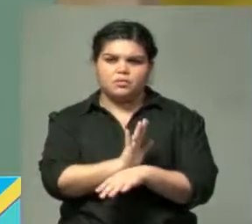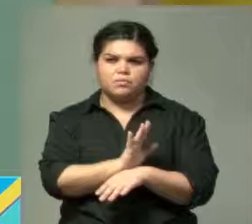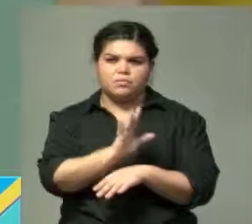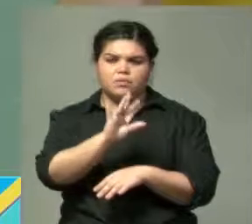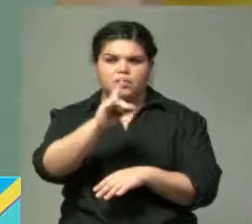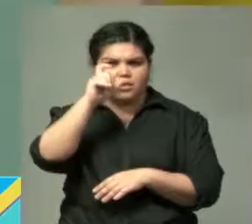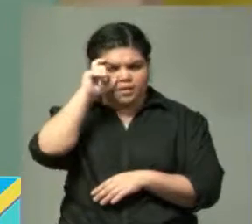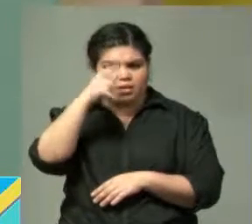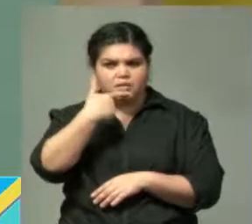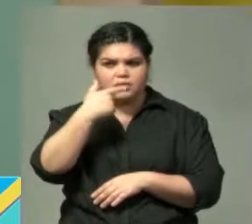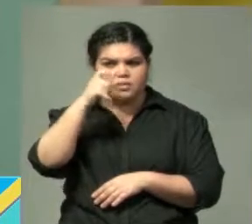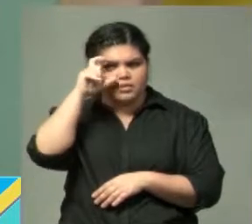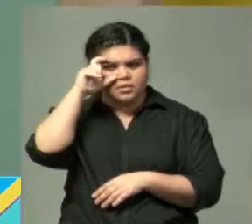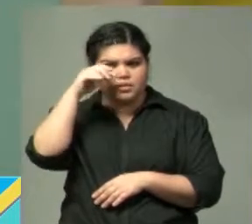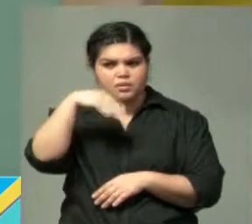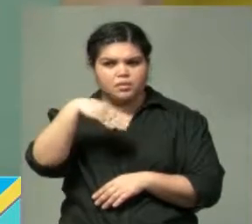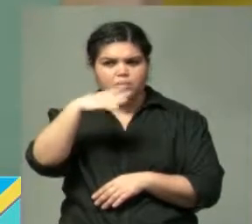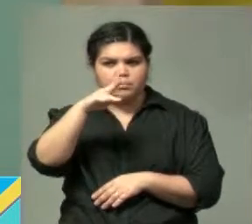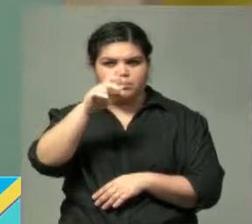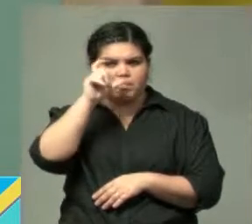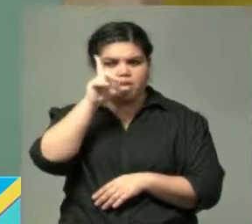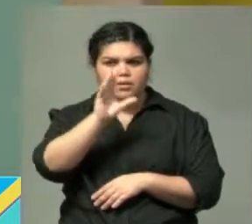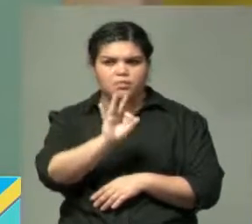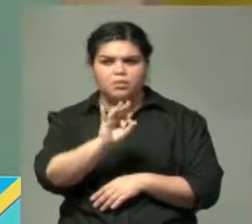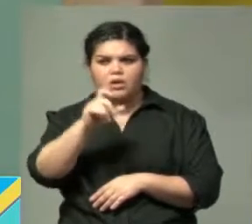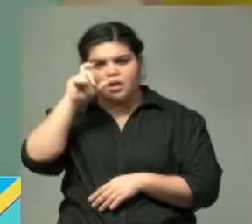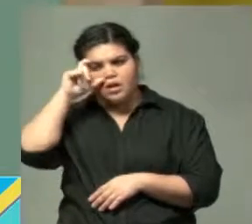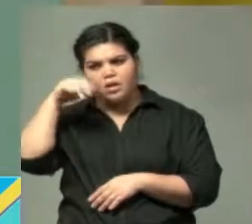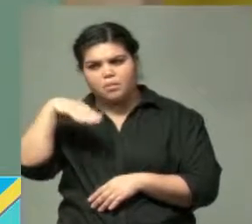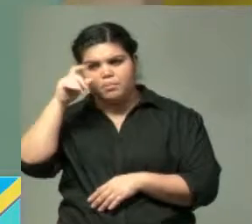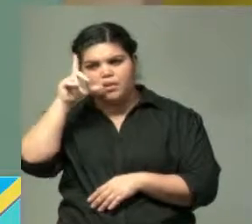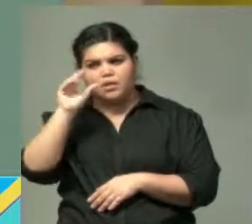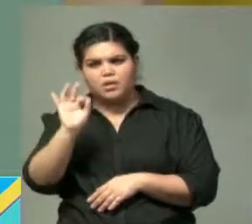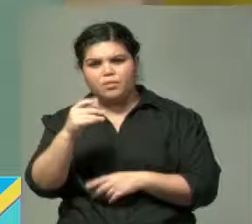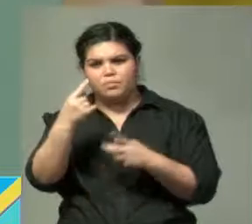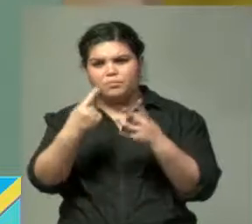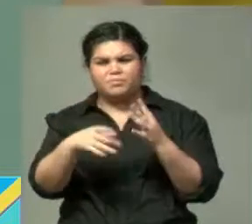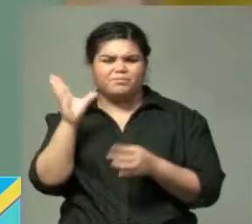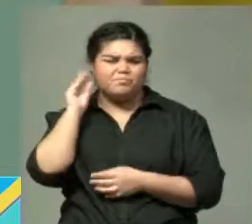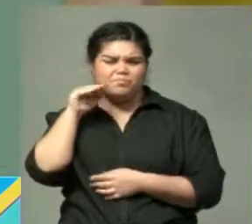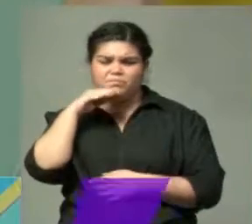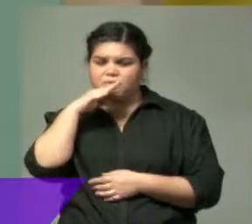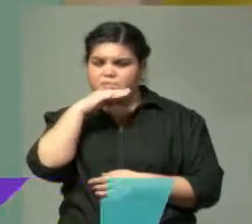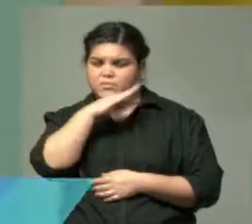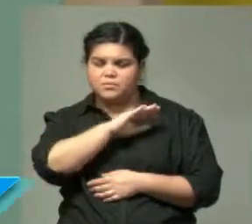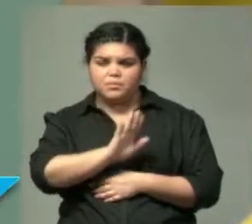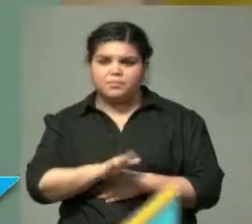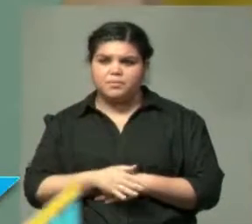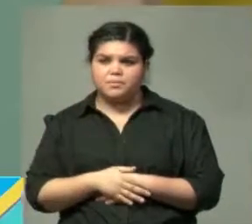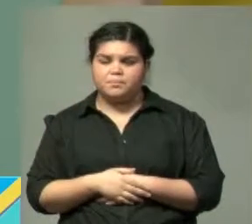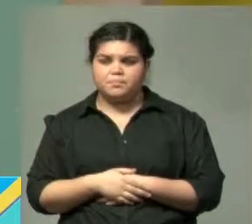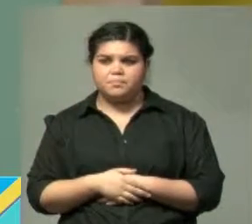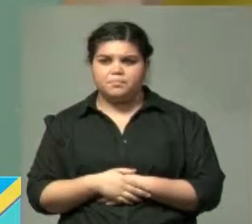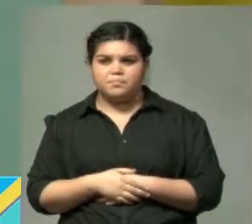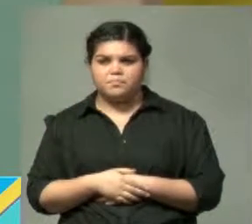un concepto que está cuestionado desde la OIT para abajo, digamos, como concepto, porque los instrumentos con los que se mide, básicamente la encuesta